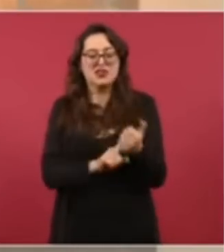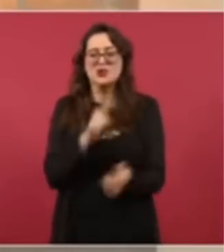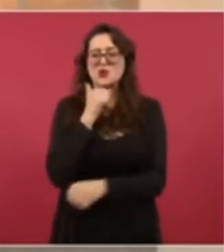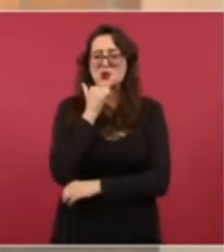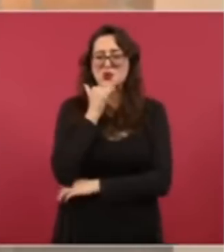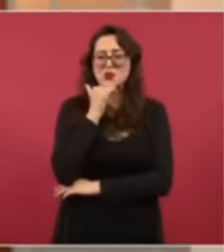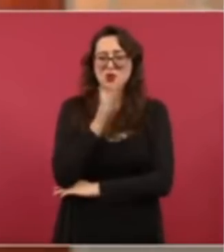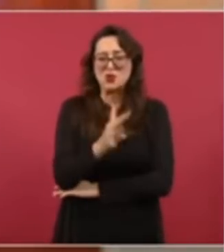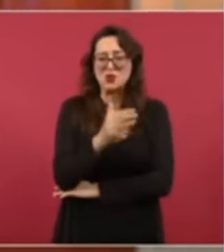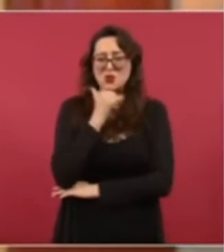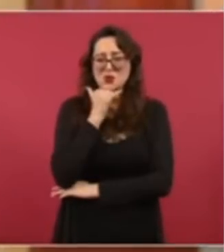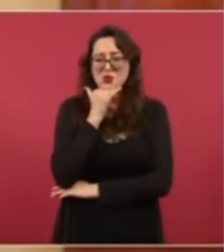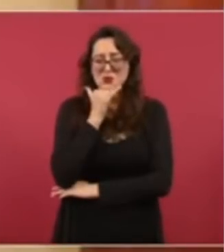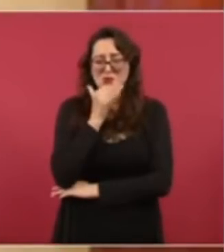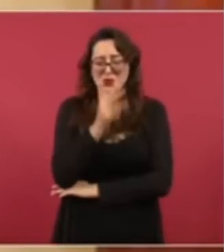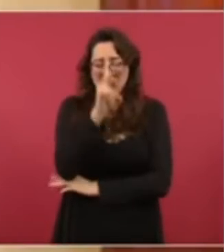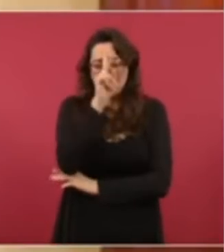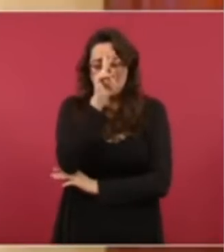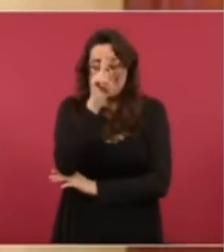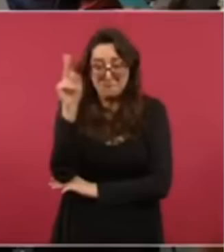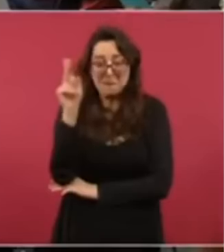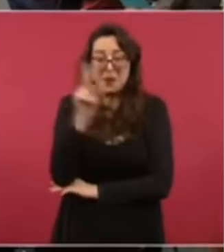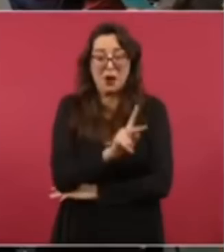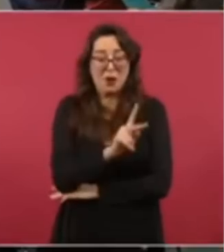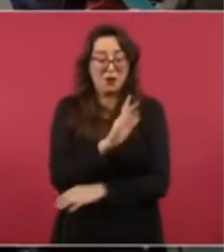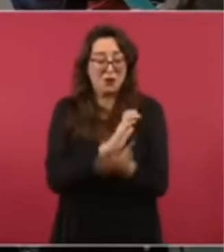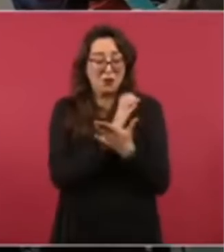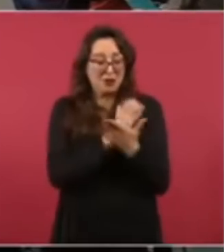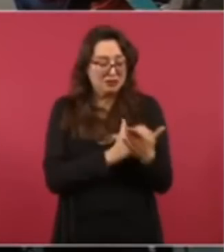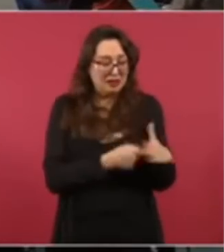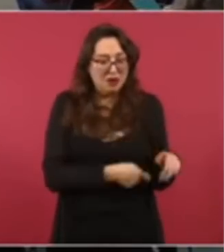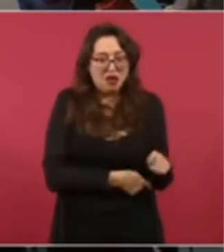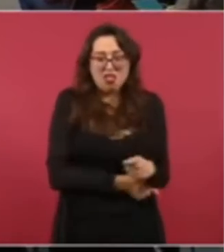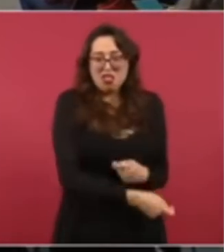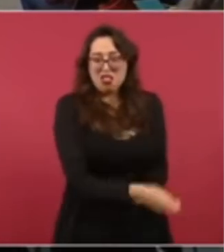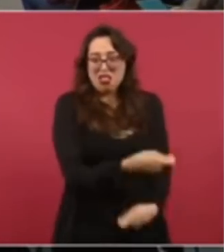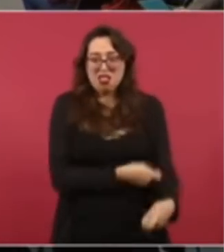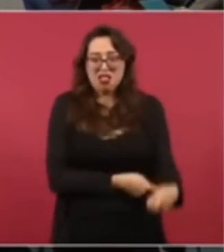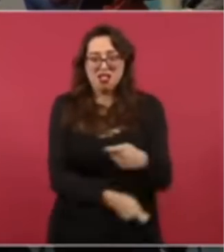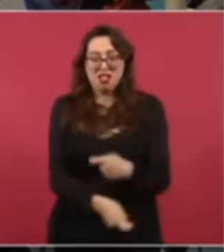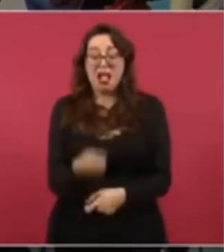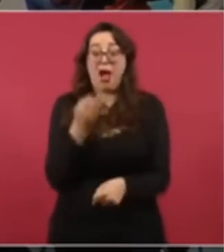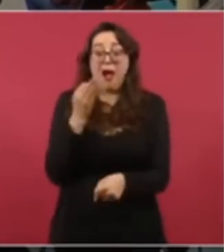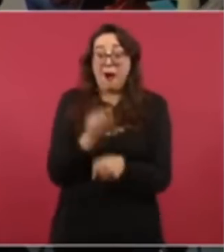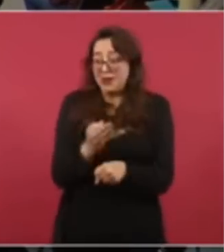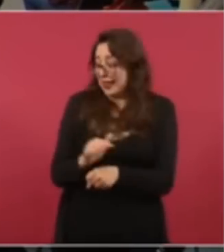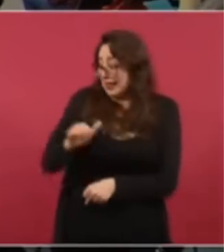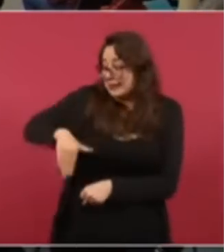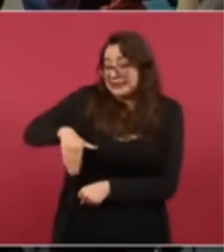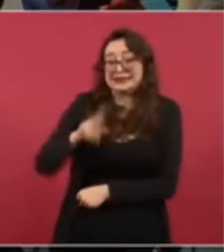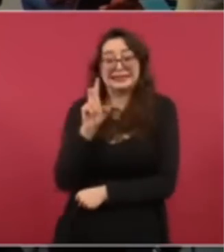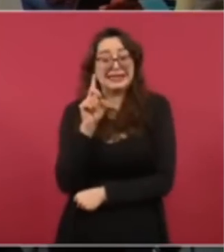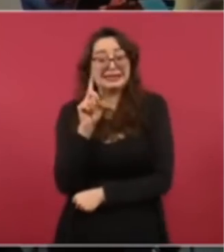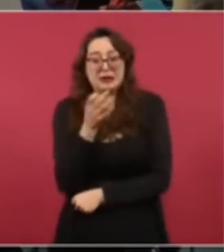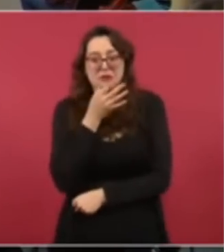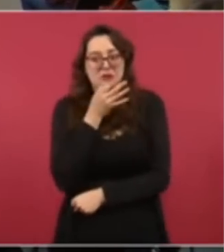Y bueno, pues es ahorita el escándalo que está. Sí, no, es que hace poco el representante de la